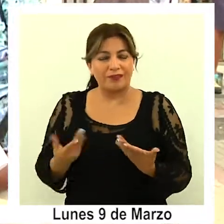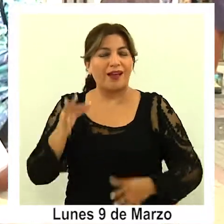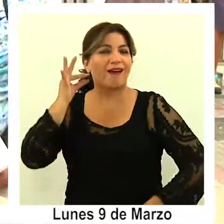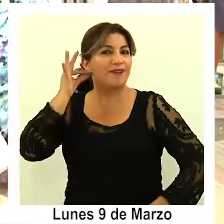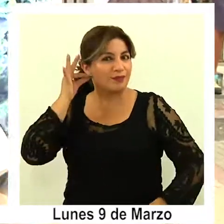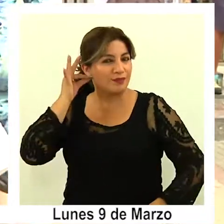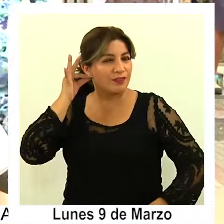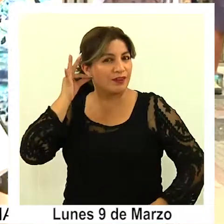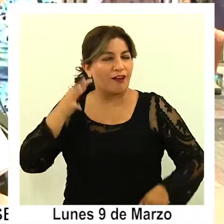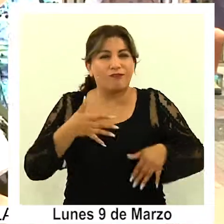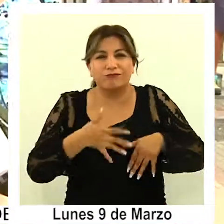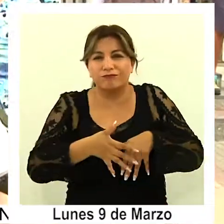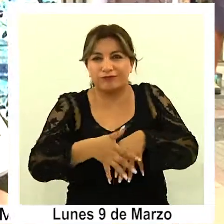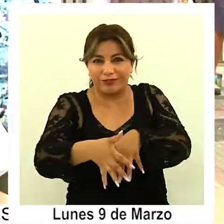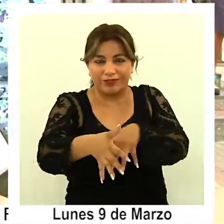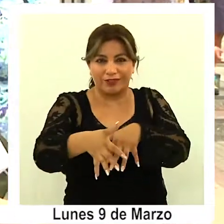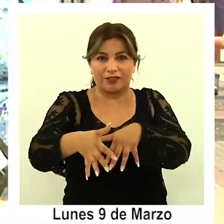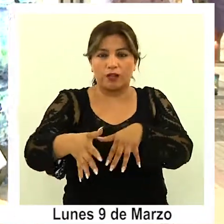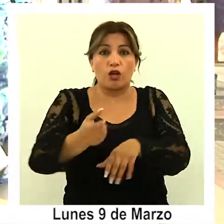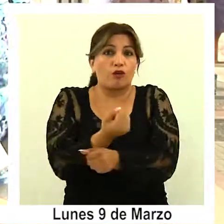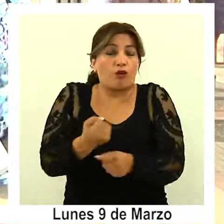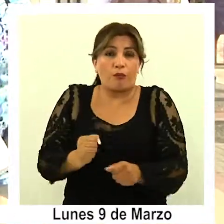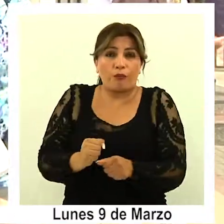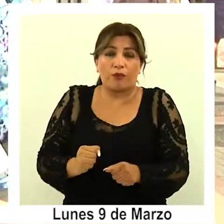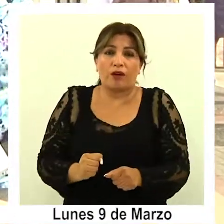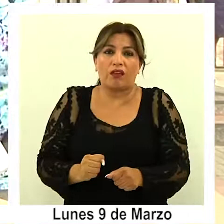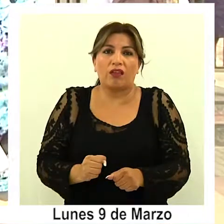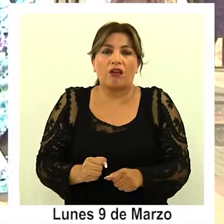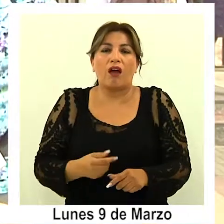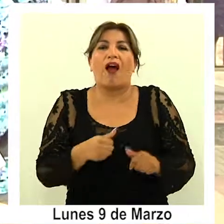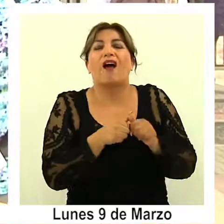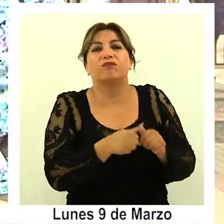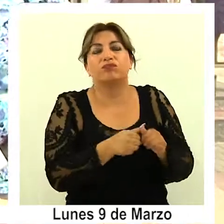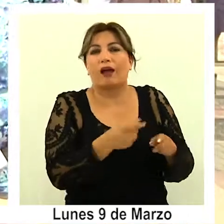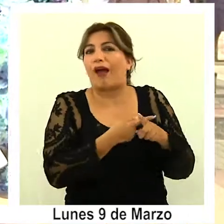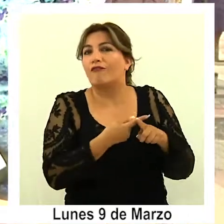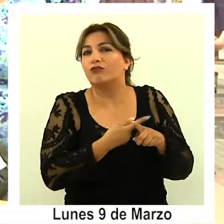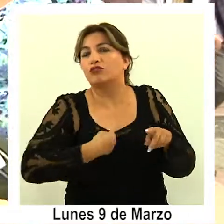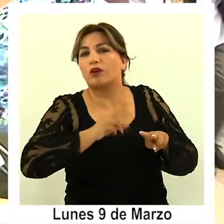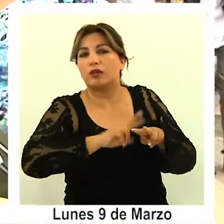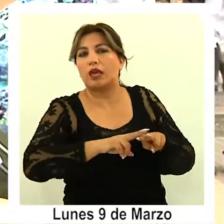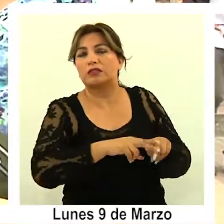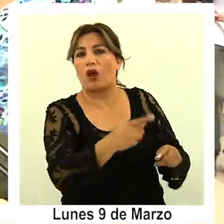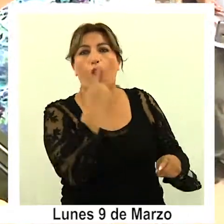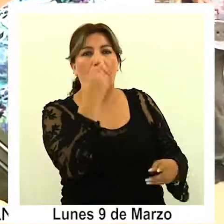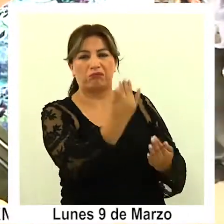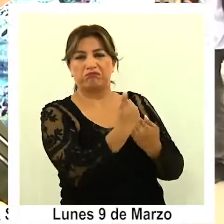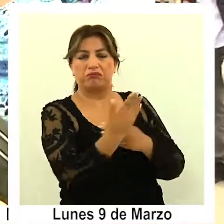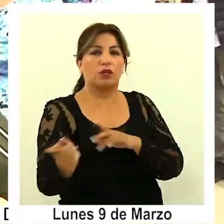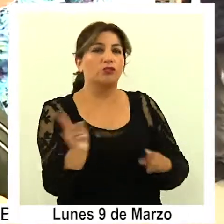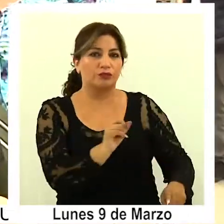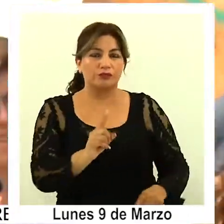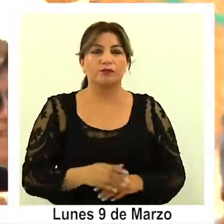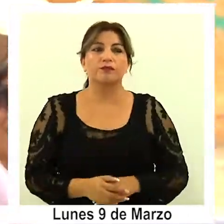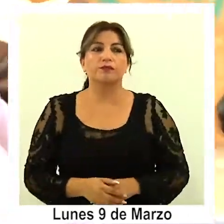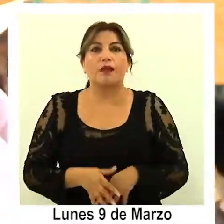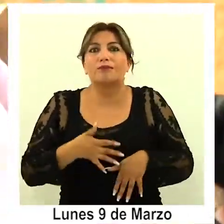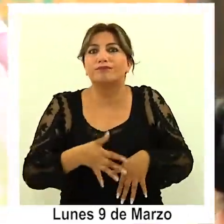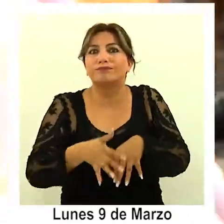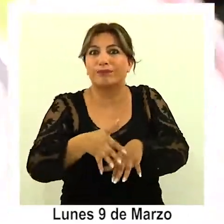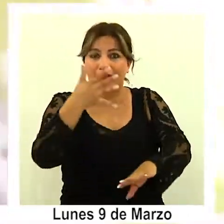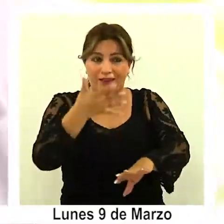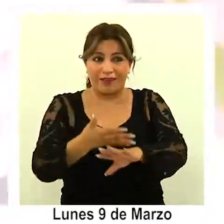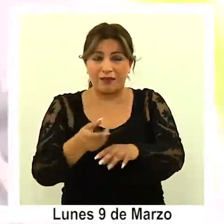motiva no sólo a las mujeres hasta en la calle ya no podemos seguir permitiendo todo vamos hacia nosotros la